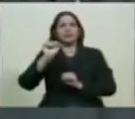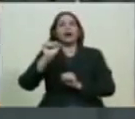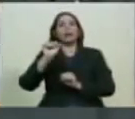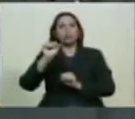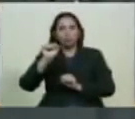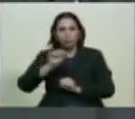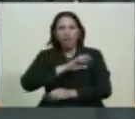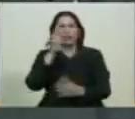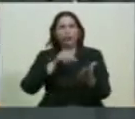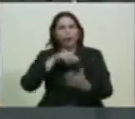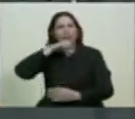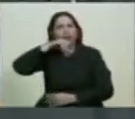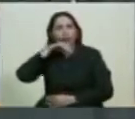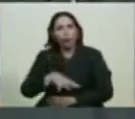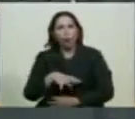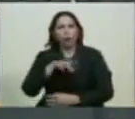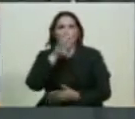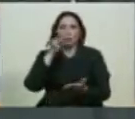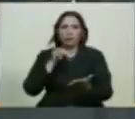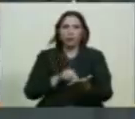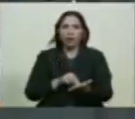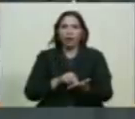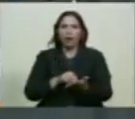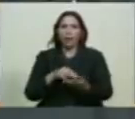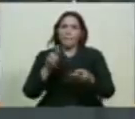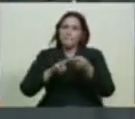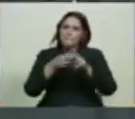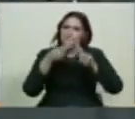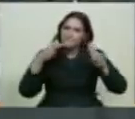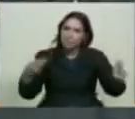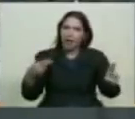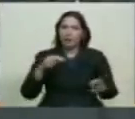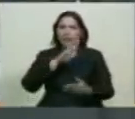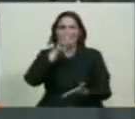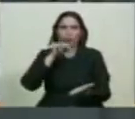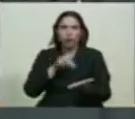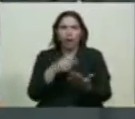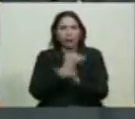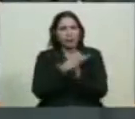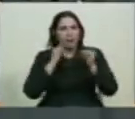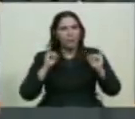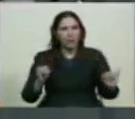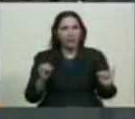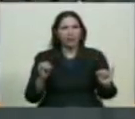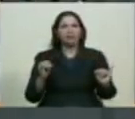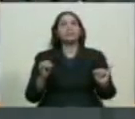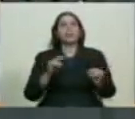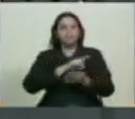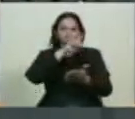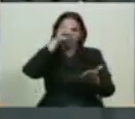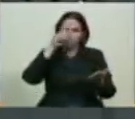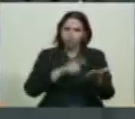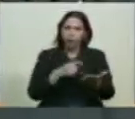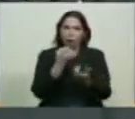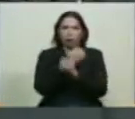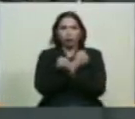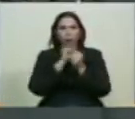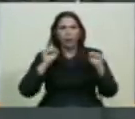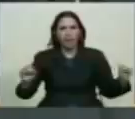de la historia nacional, de la paz nacional, de la independencia y la integridad y la soberanía